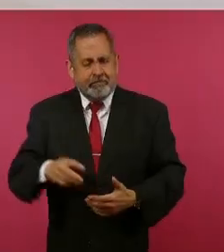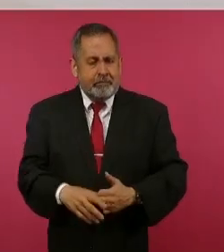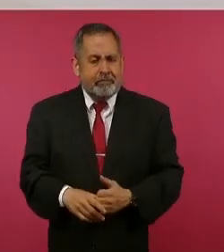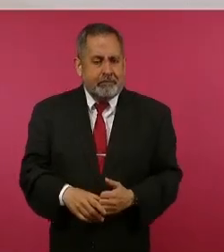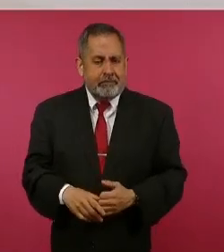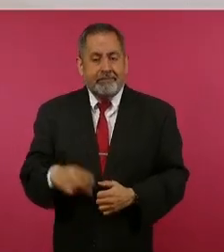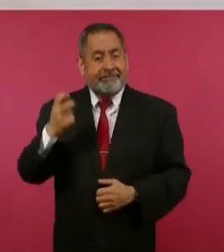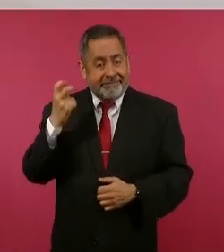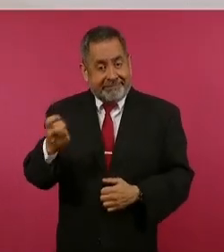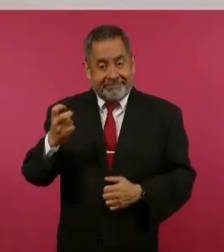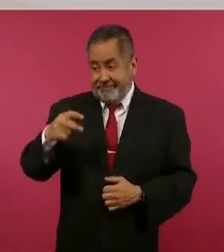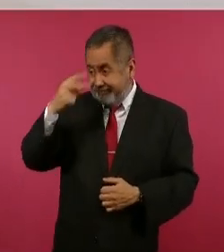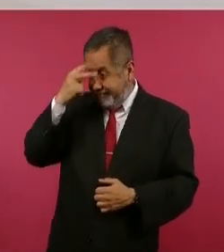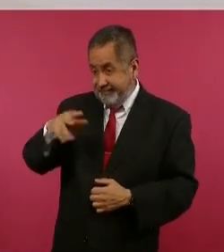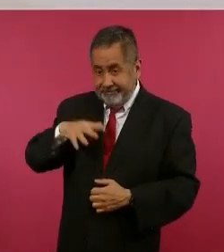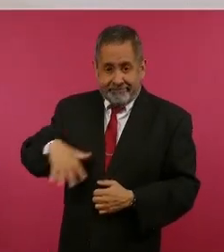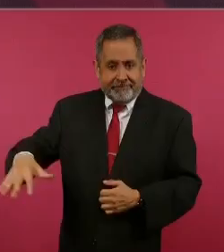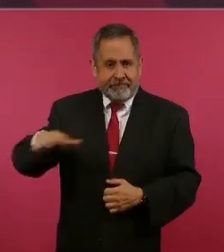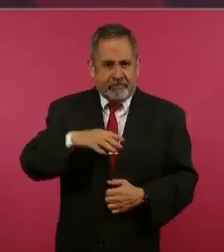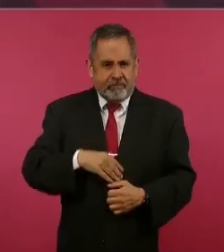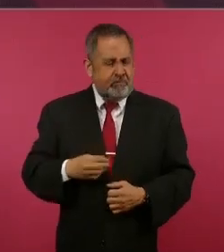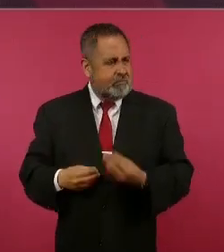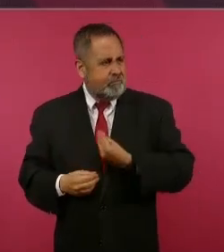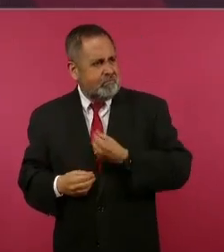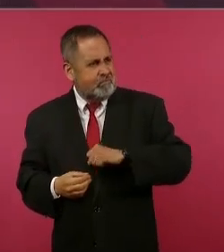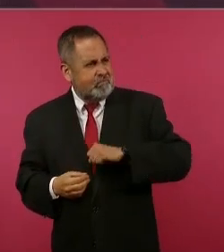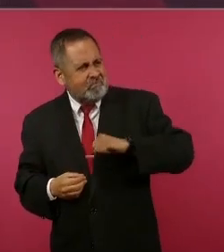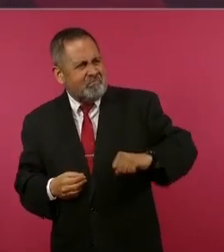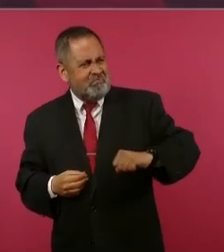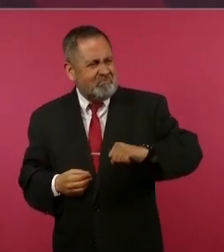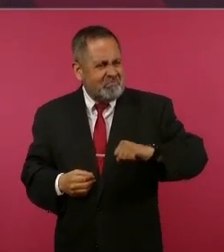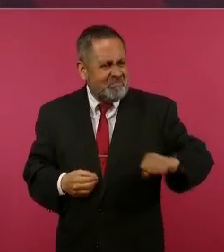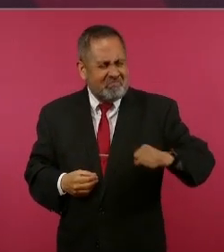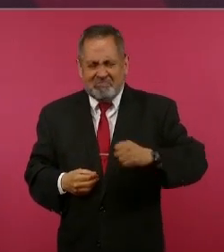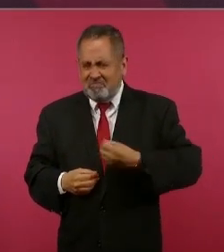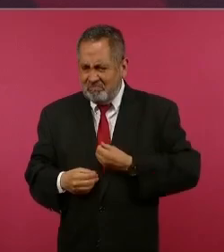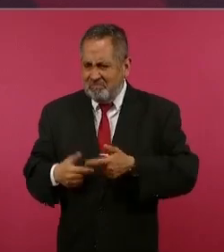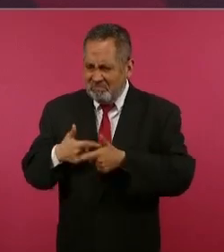Por eso México ha resistido todo,